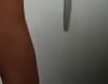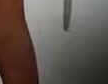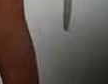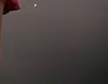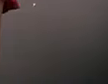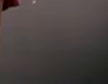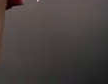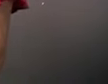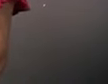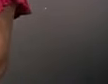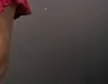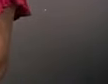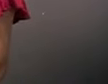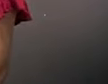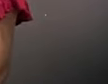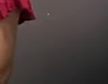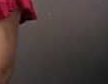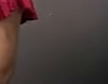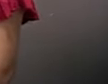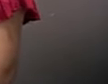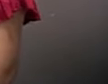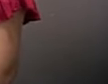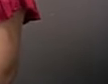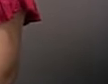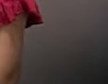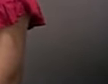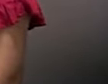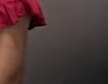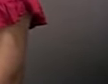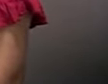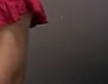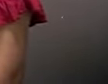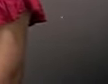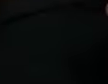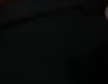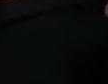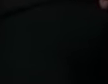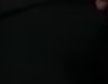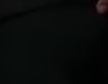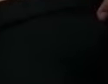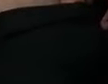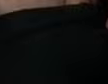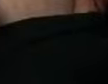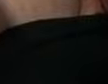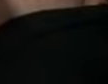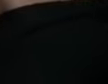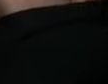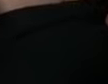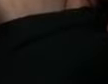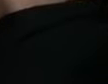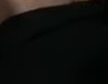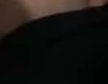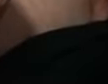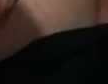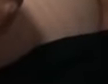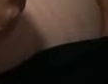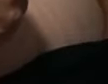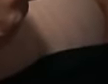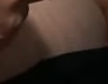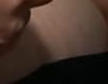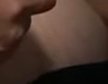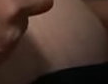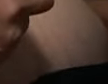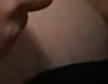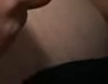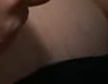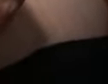identificación e intervención temprana de los riesgos relacionados con la gestión. Desde Capresoca EPS, garantizamos a nuestra población gestante